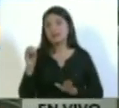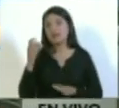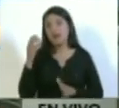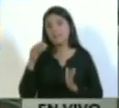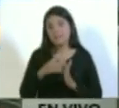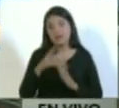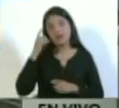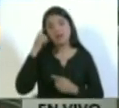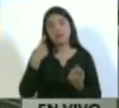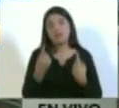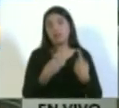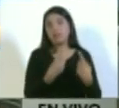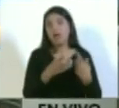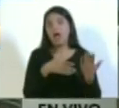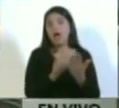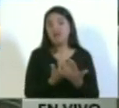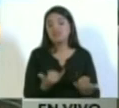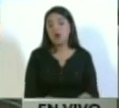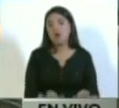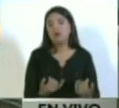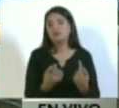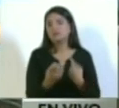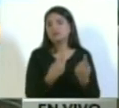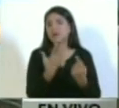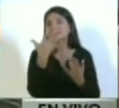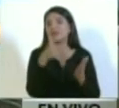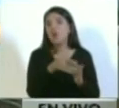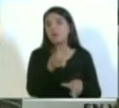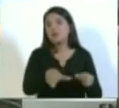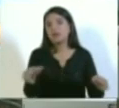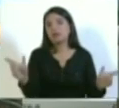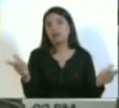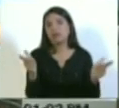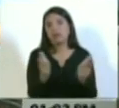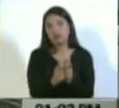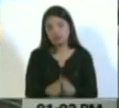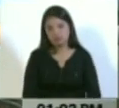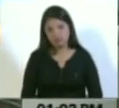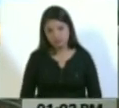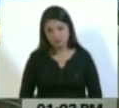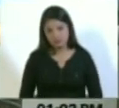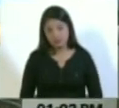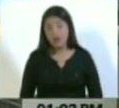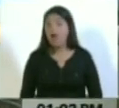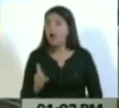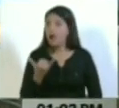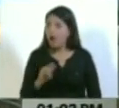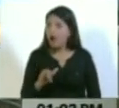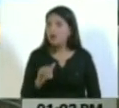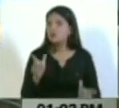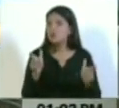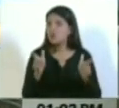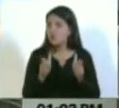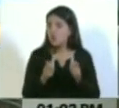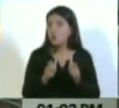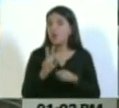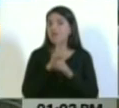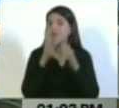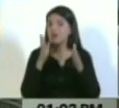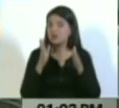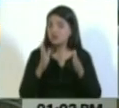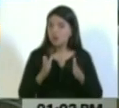diarias. Hasta el momento no han pasado ni siquiera 5.000. Quiere decir que hay un grupo de grandes